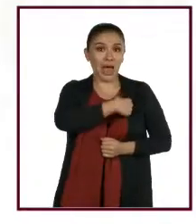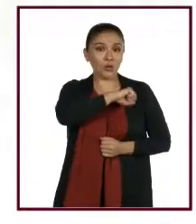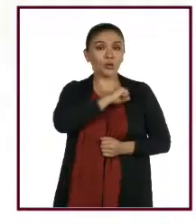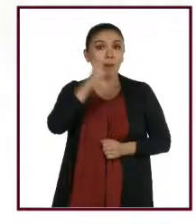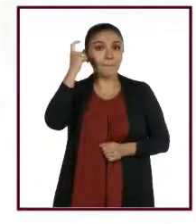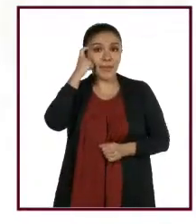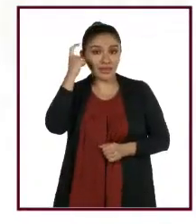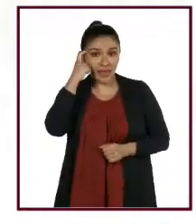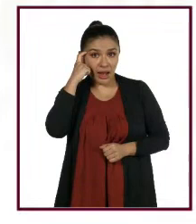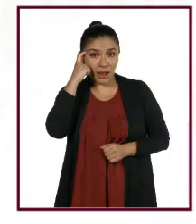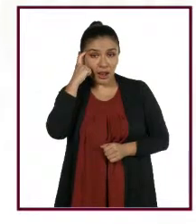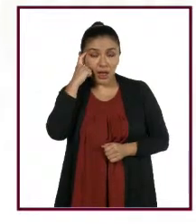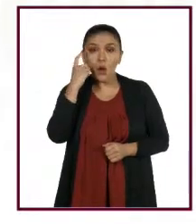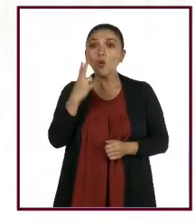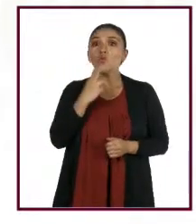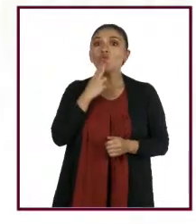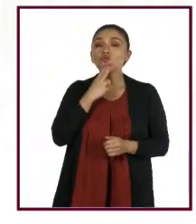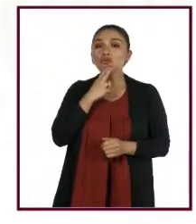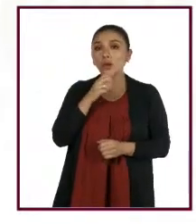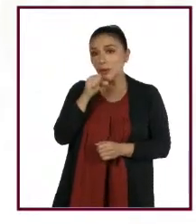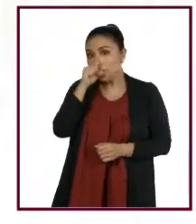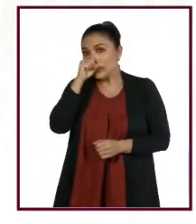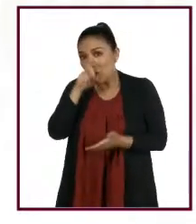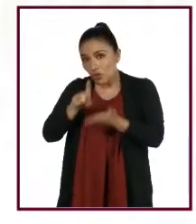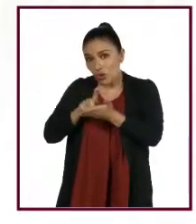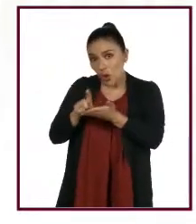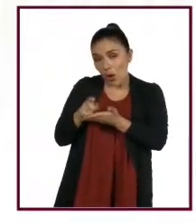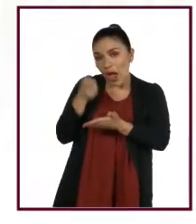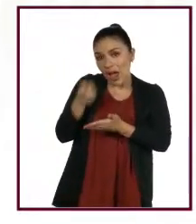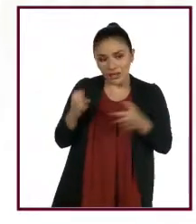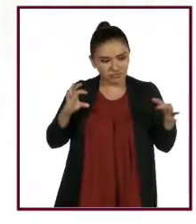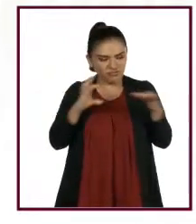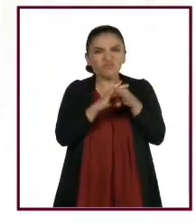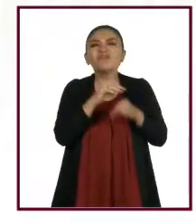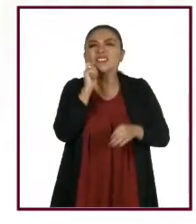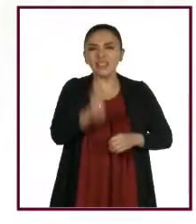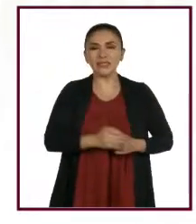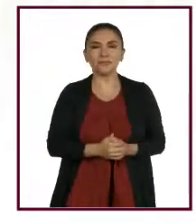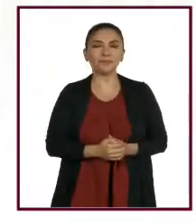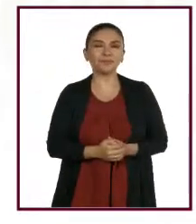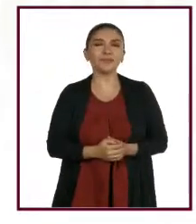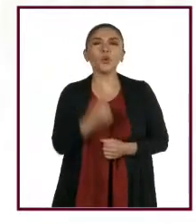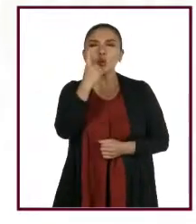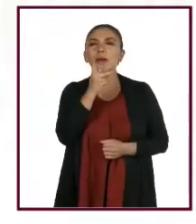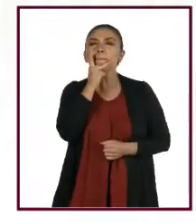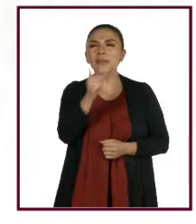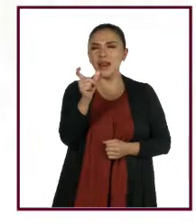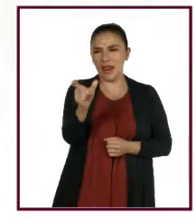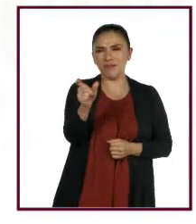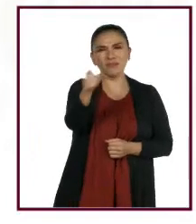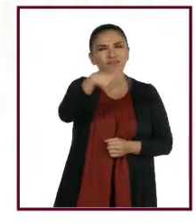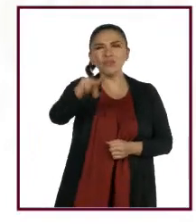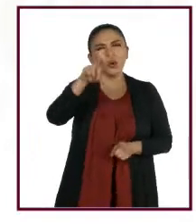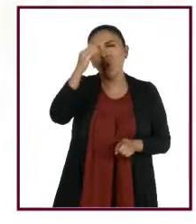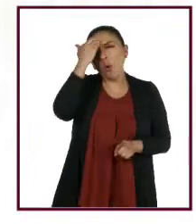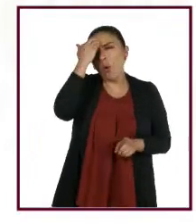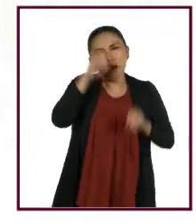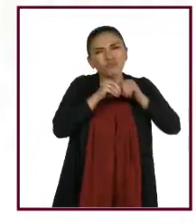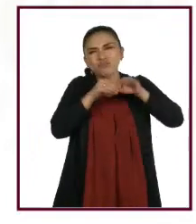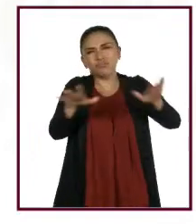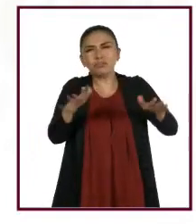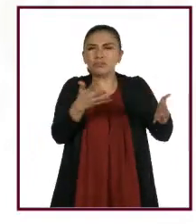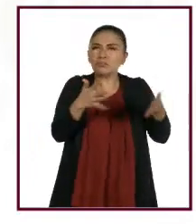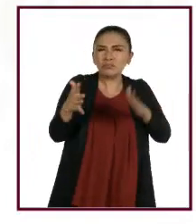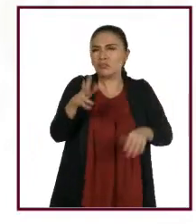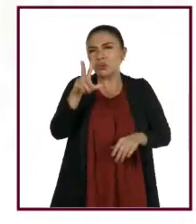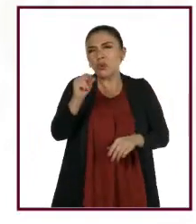mental con el consumo de inhalables. Vamos a tocar un término que tal vez no es muy generalizado, que tal